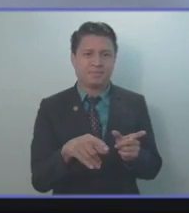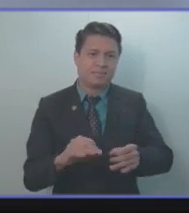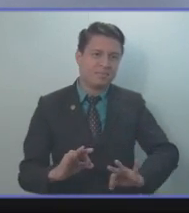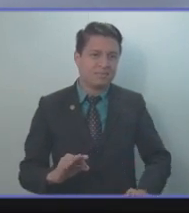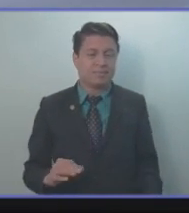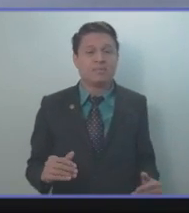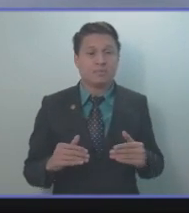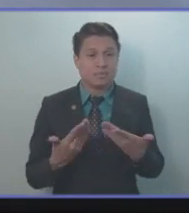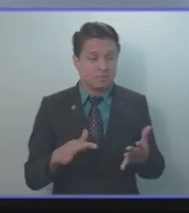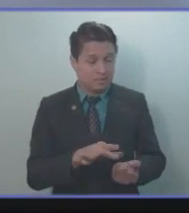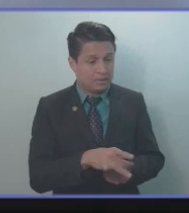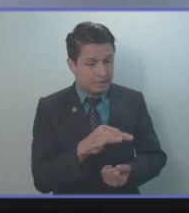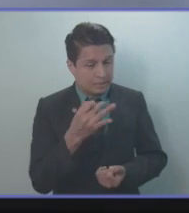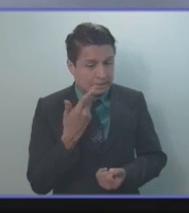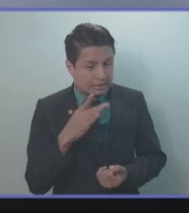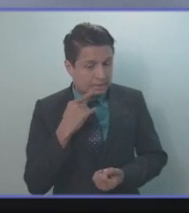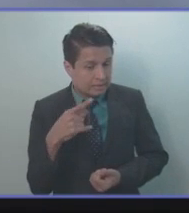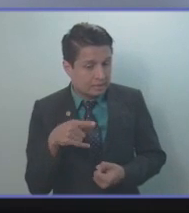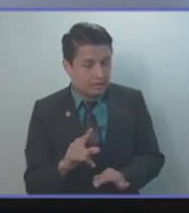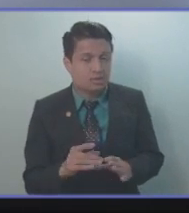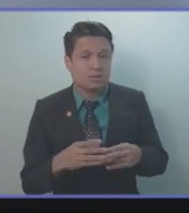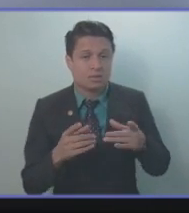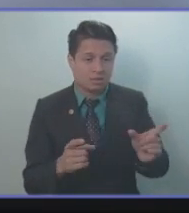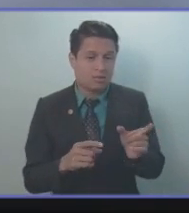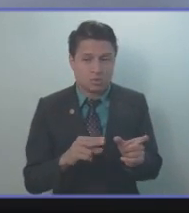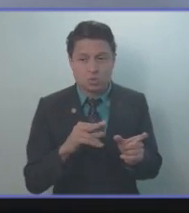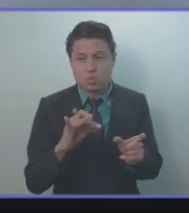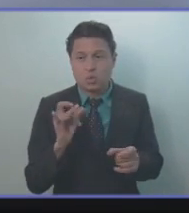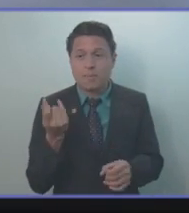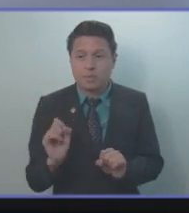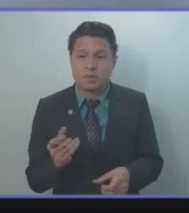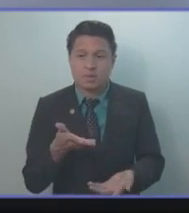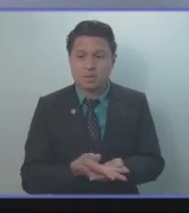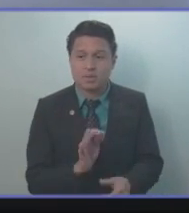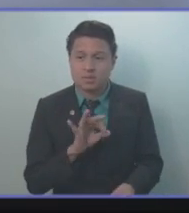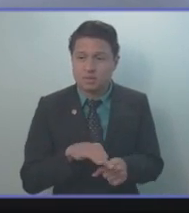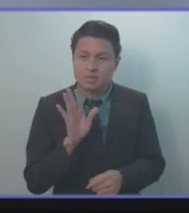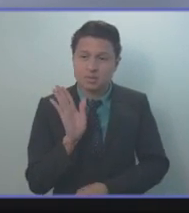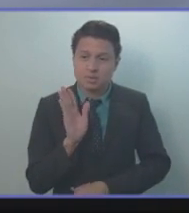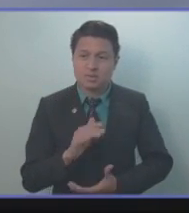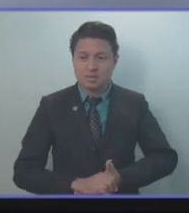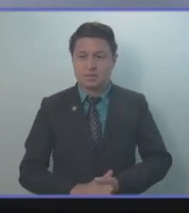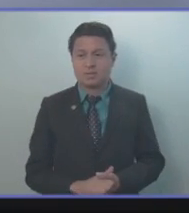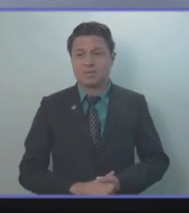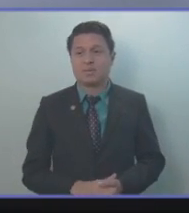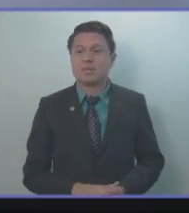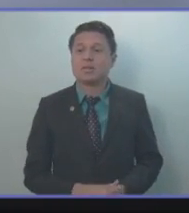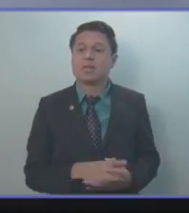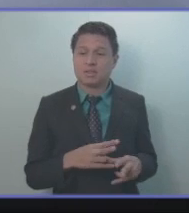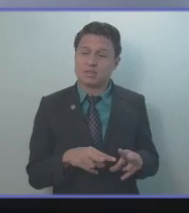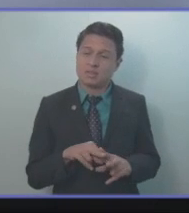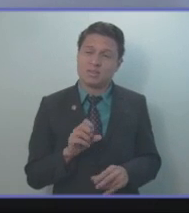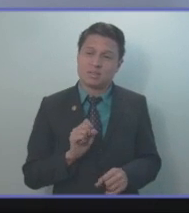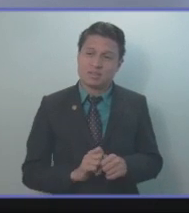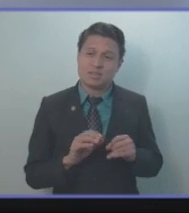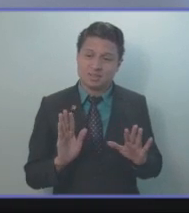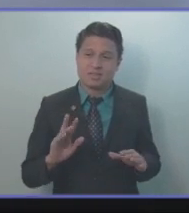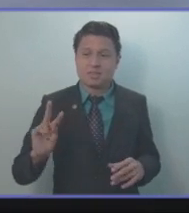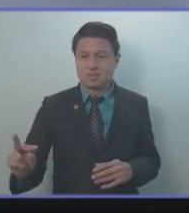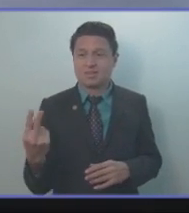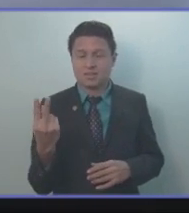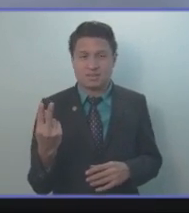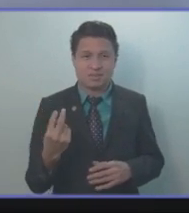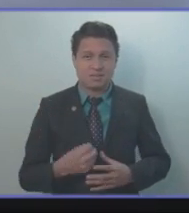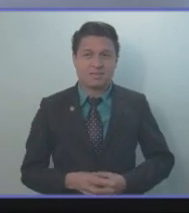vez extender exclusivamente para la emisión del voto y a su vez extender la vigencia en caso de una segunda